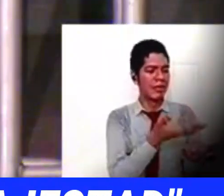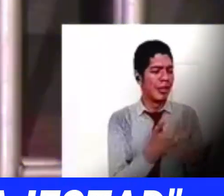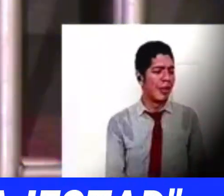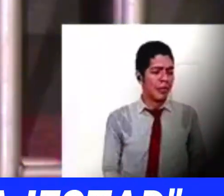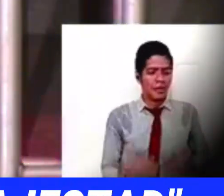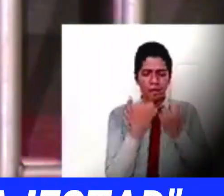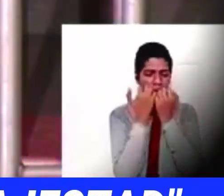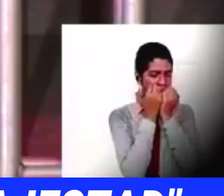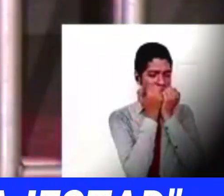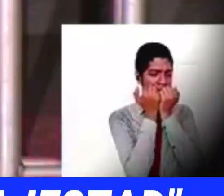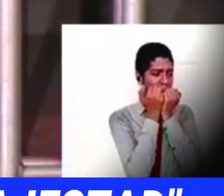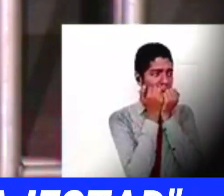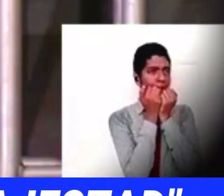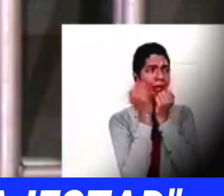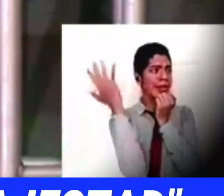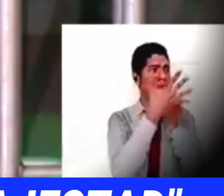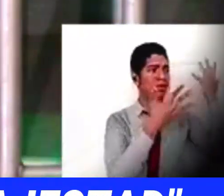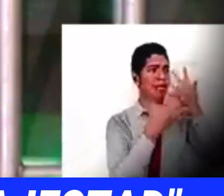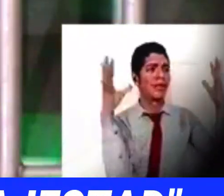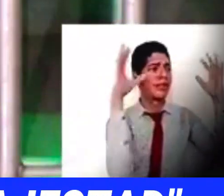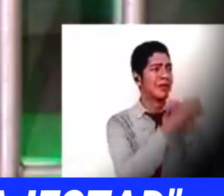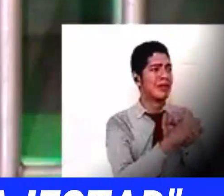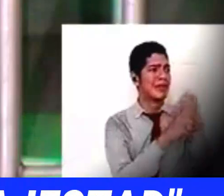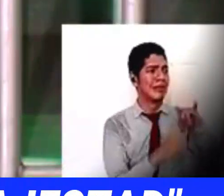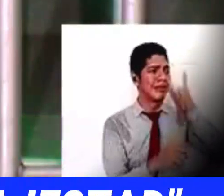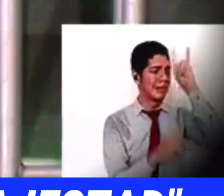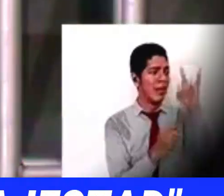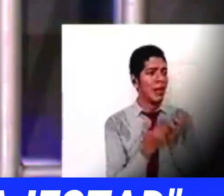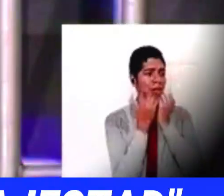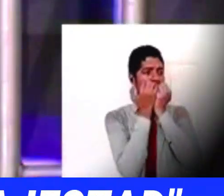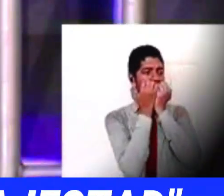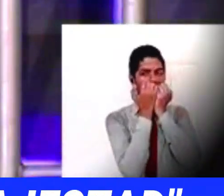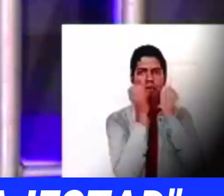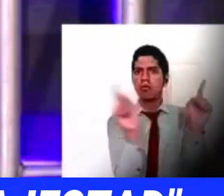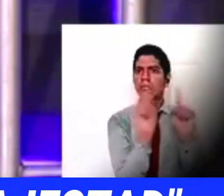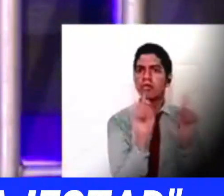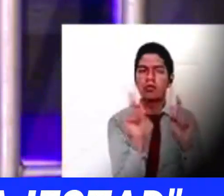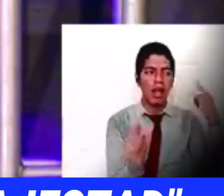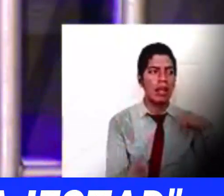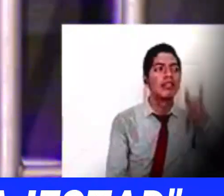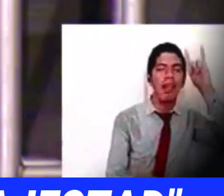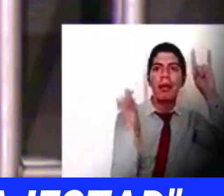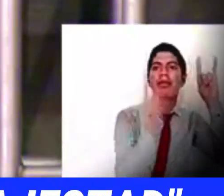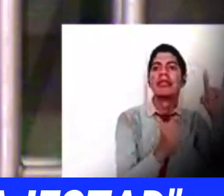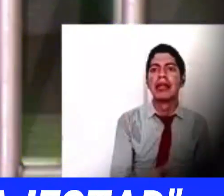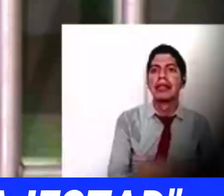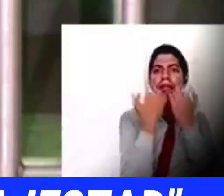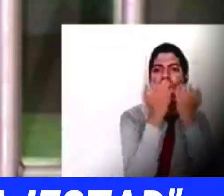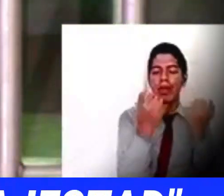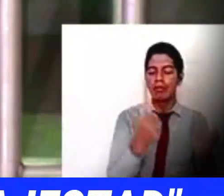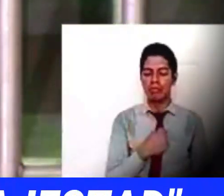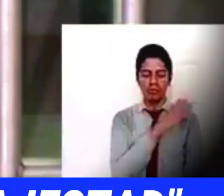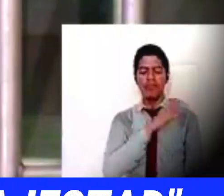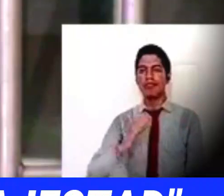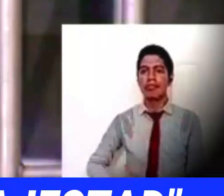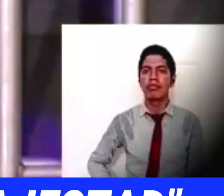al diablo. No, no, no. El diablo te tiene que tener miedo a ti. Las tinieblas te tienen que tener respeto a ti. El infierno te tiene que